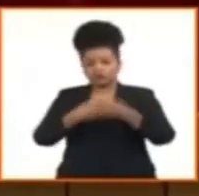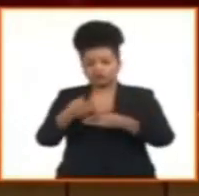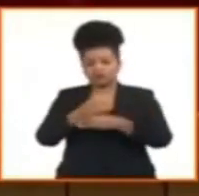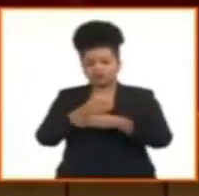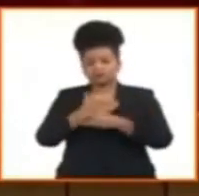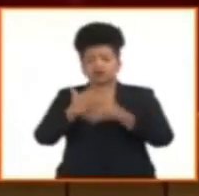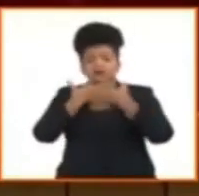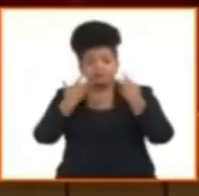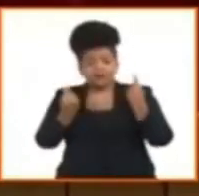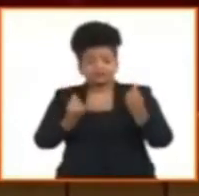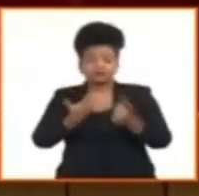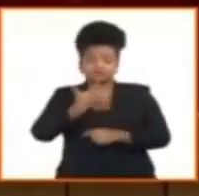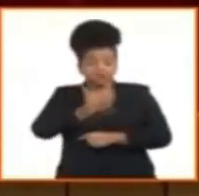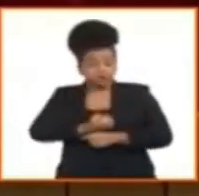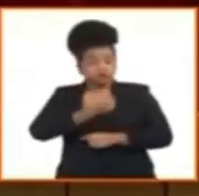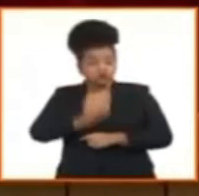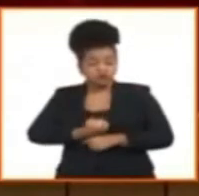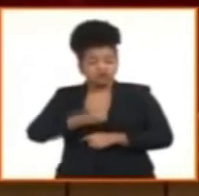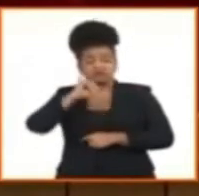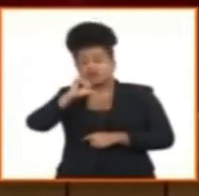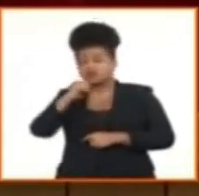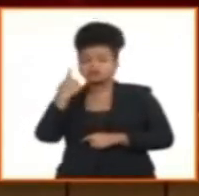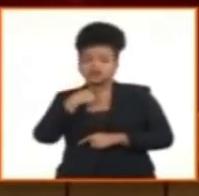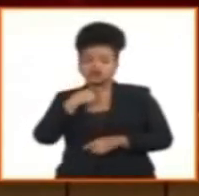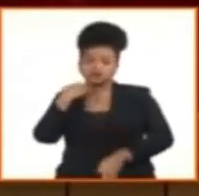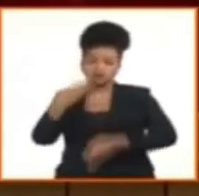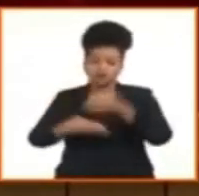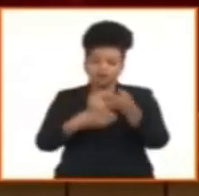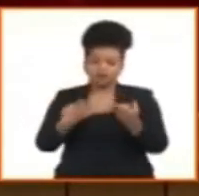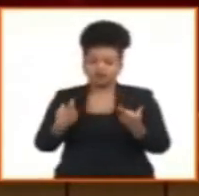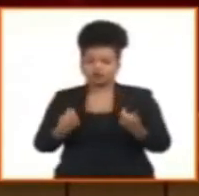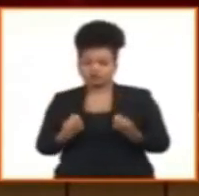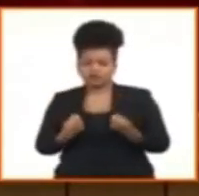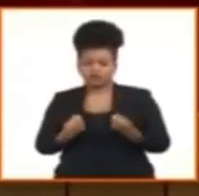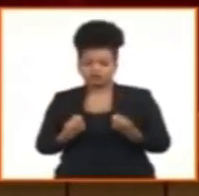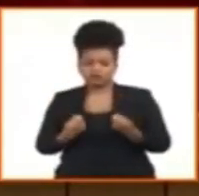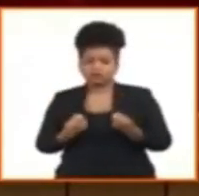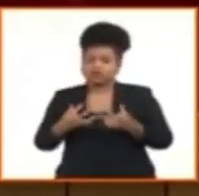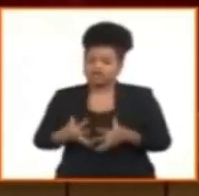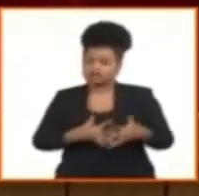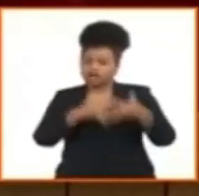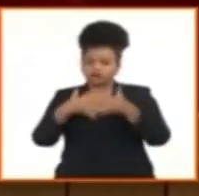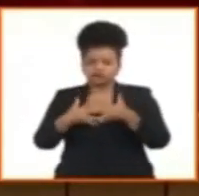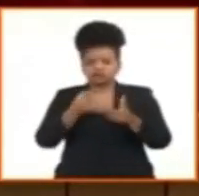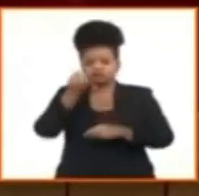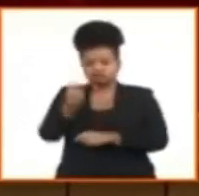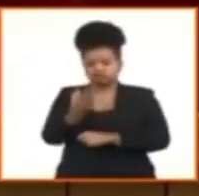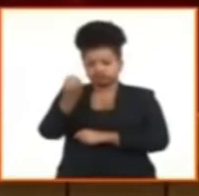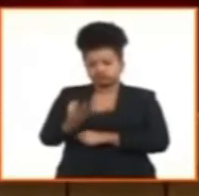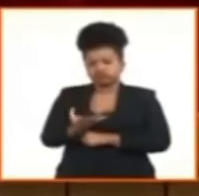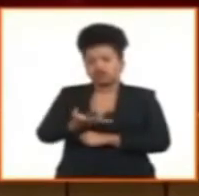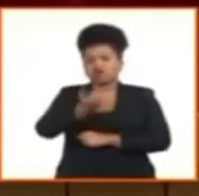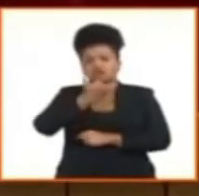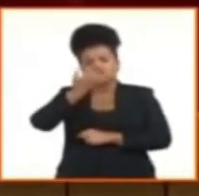sufrimientos, 60 años de guerra económica, de persecución financiera, de falaces campañas demonizadoras,